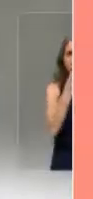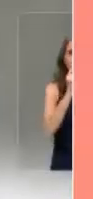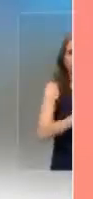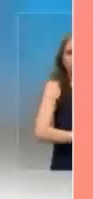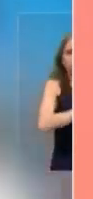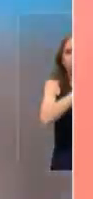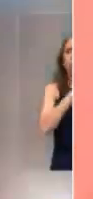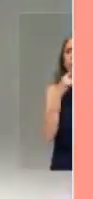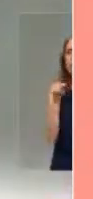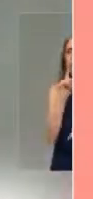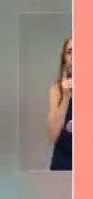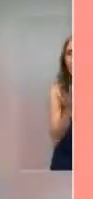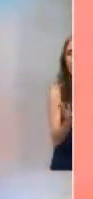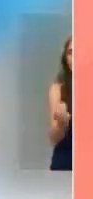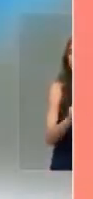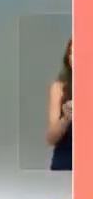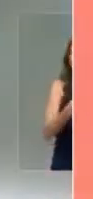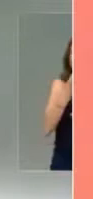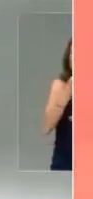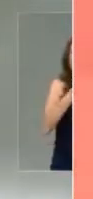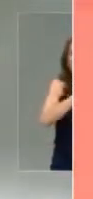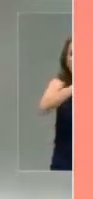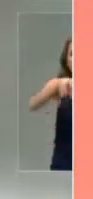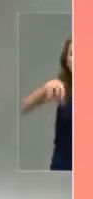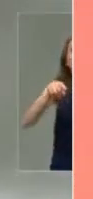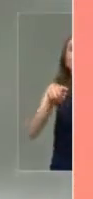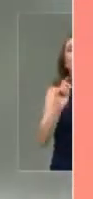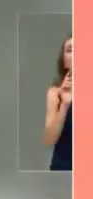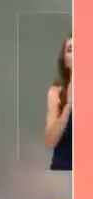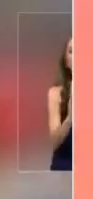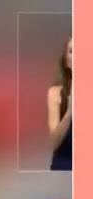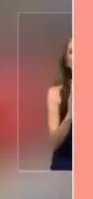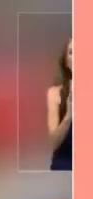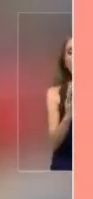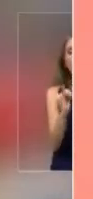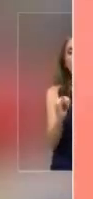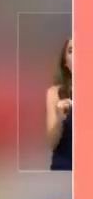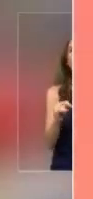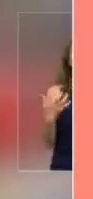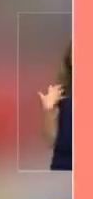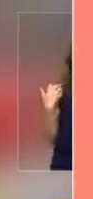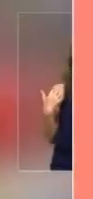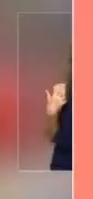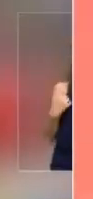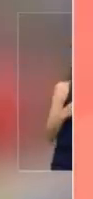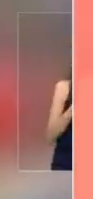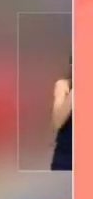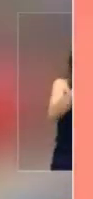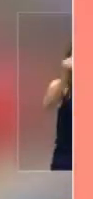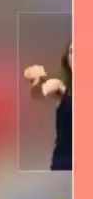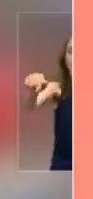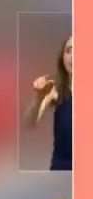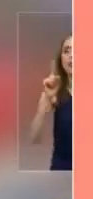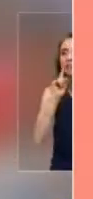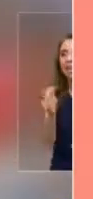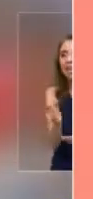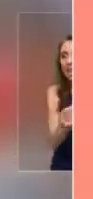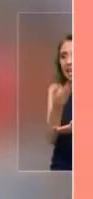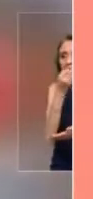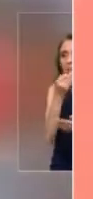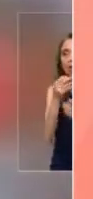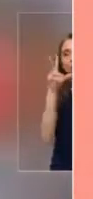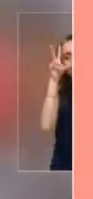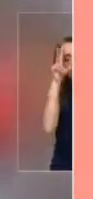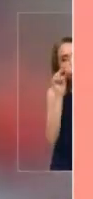de un medicamento que él cree que es beneficioso para su salud. El que comete delito, evidentemente, es